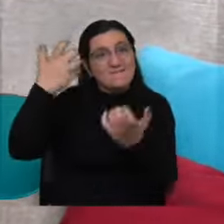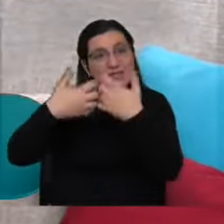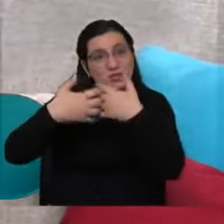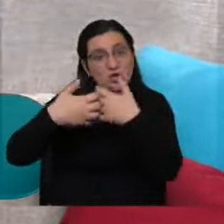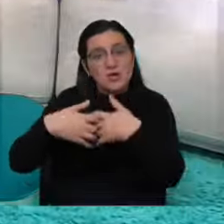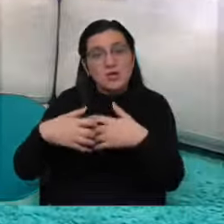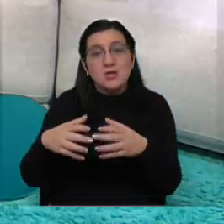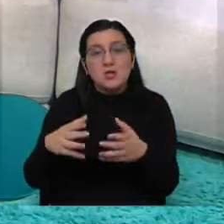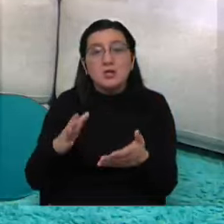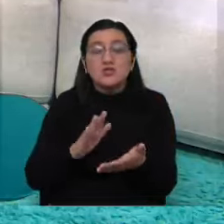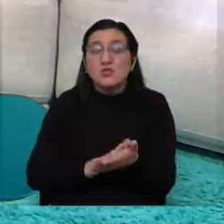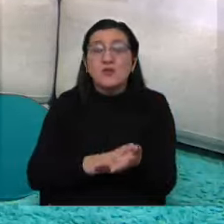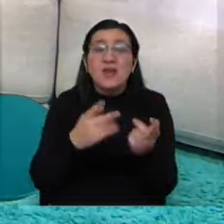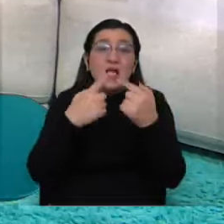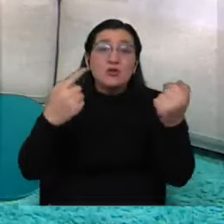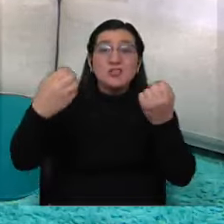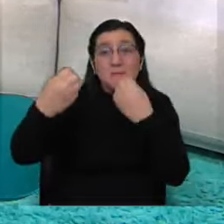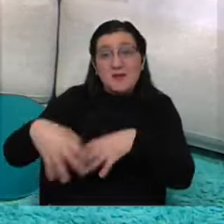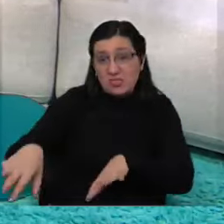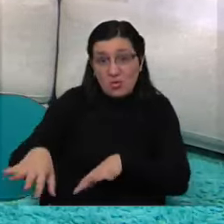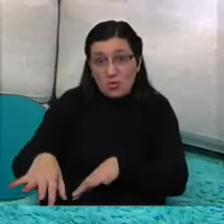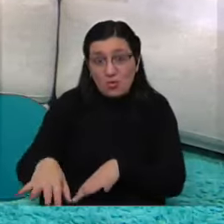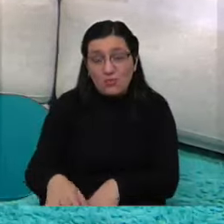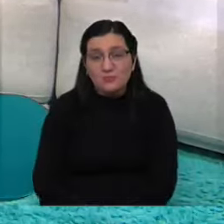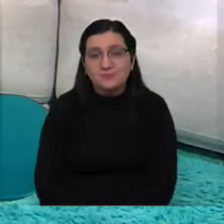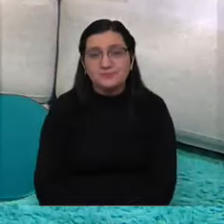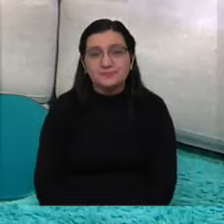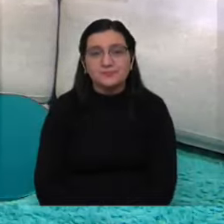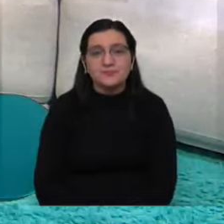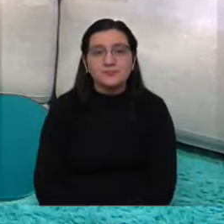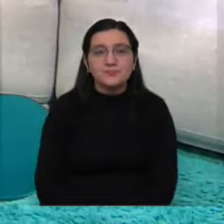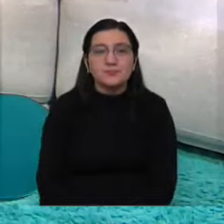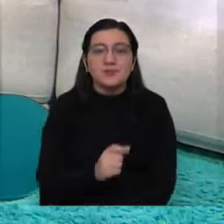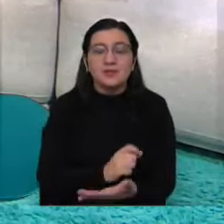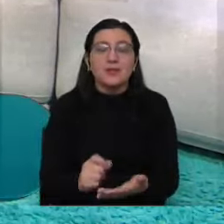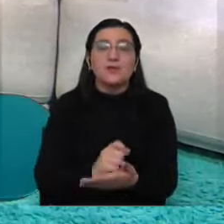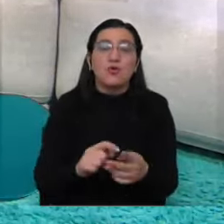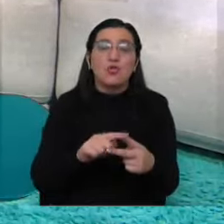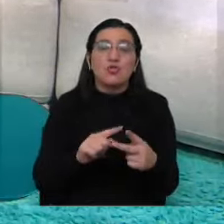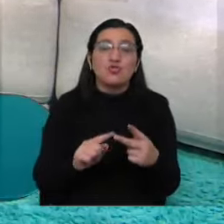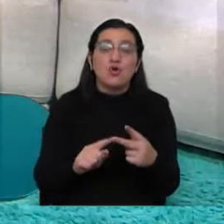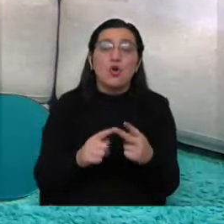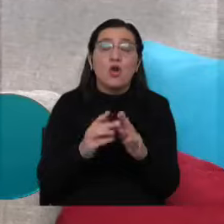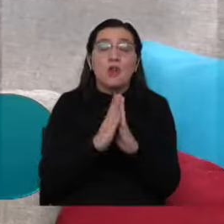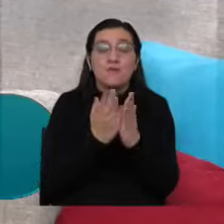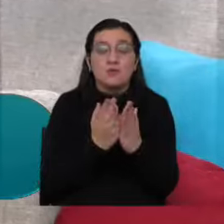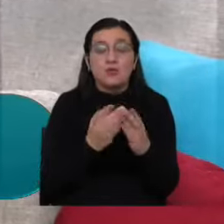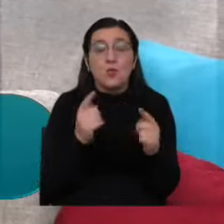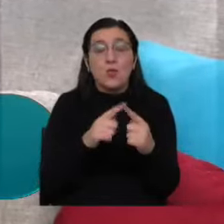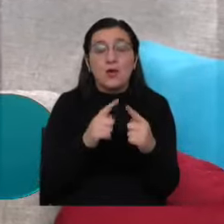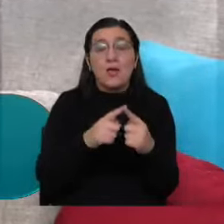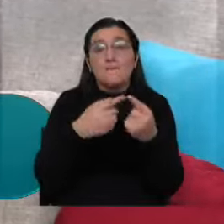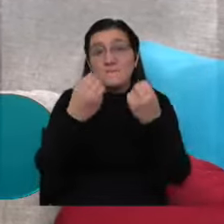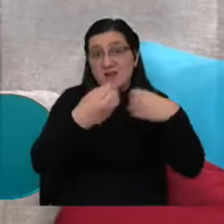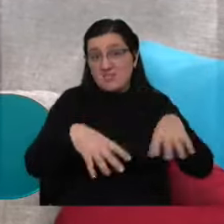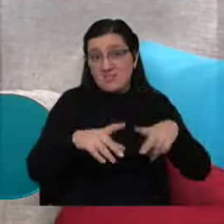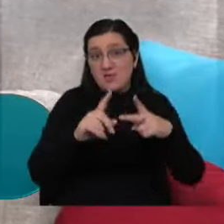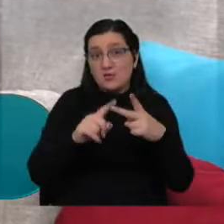perdido todo eso ya no ser todas estas críticas que recibió y ahí escribe dos libros que son perdida y La pasajera que son también